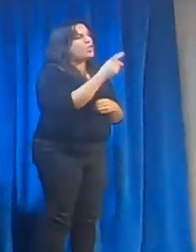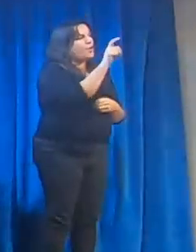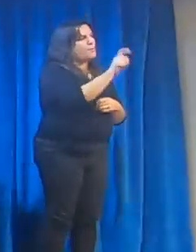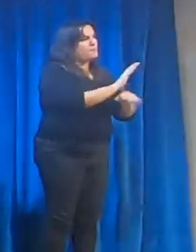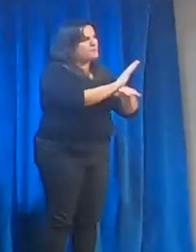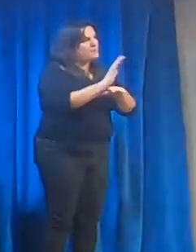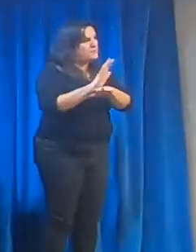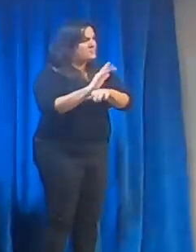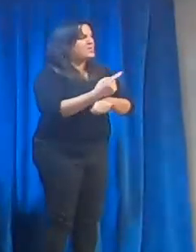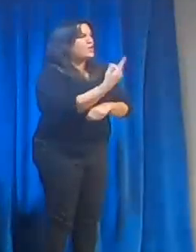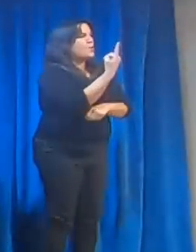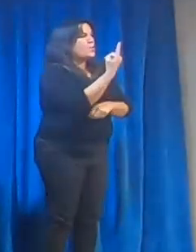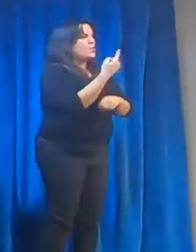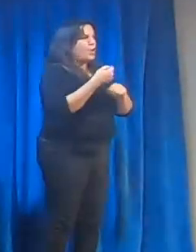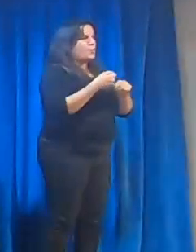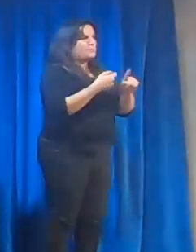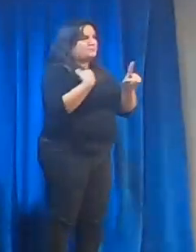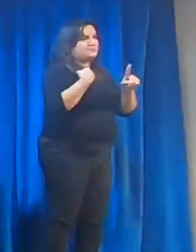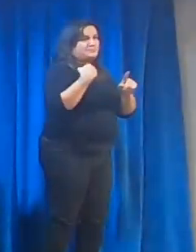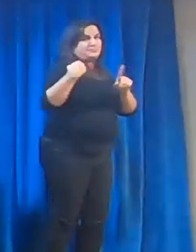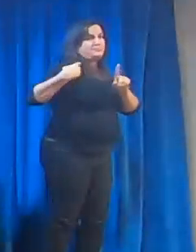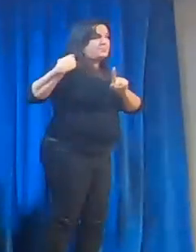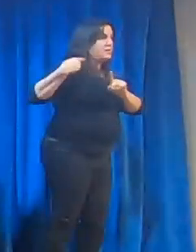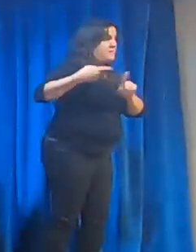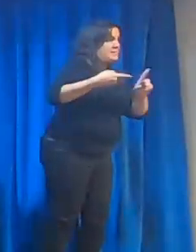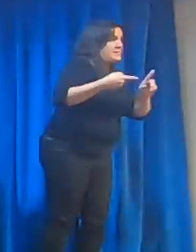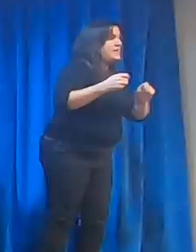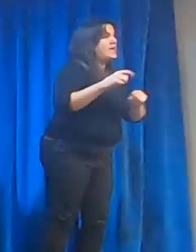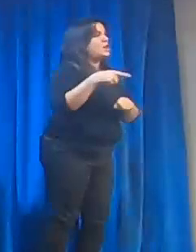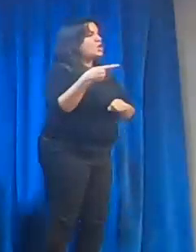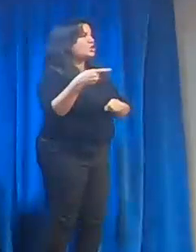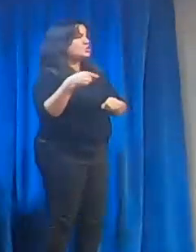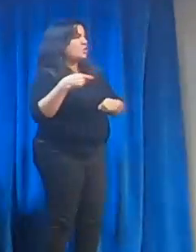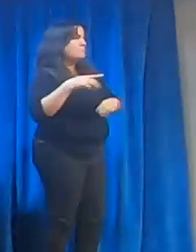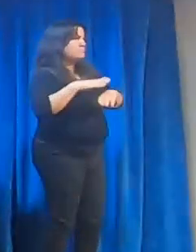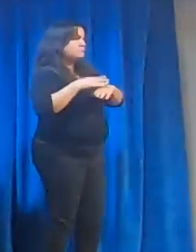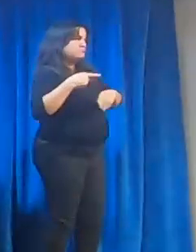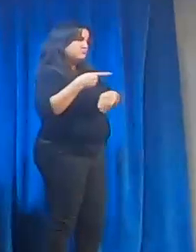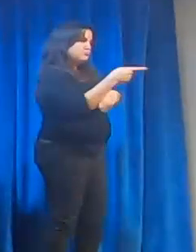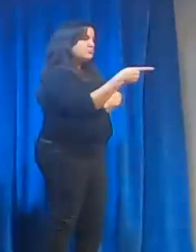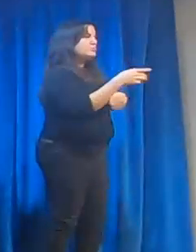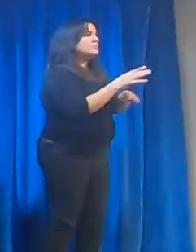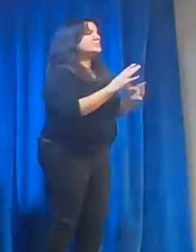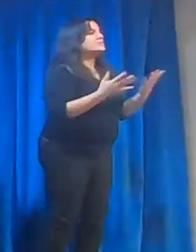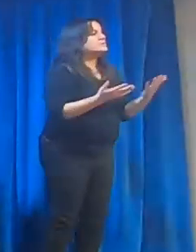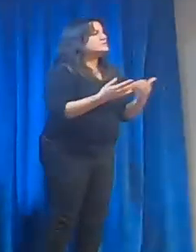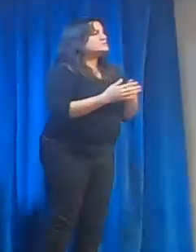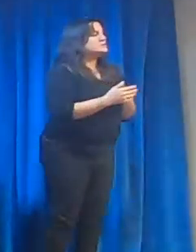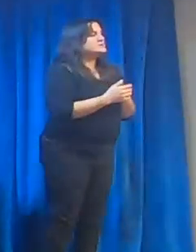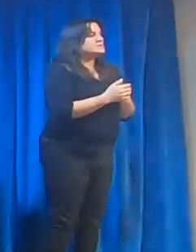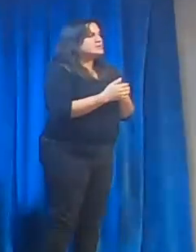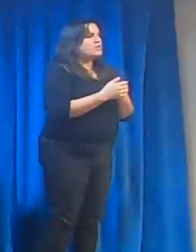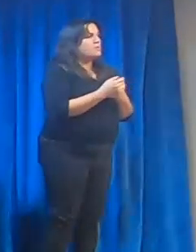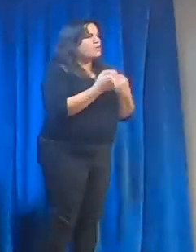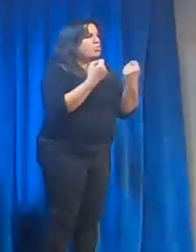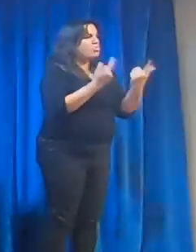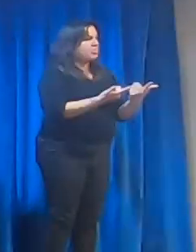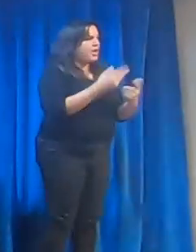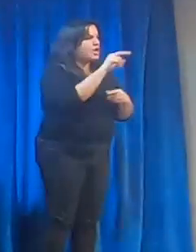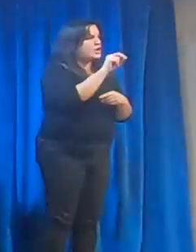un perseguido y un perseguidor. Hay un espacio que simbólicamente se te da una propiedad. Y